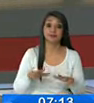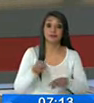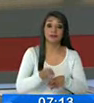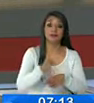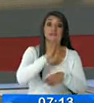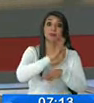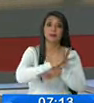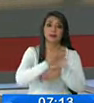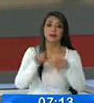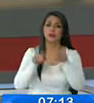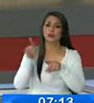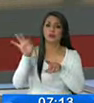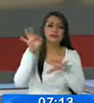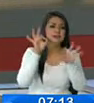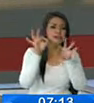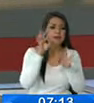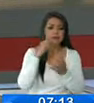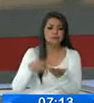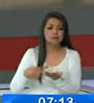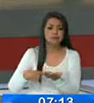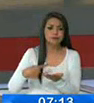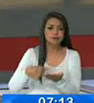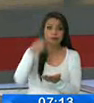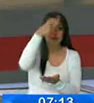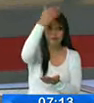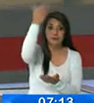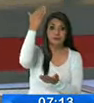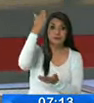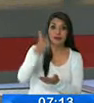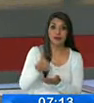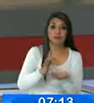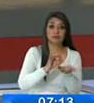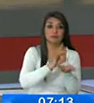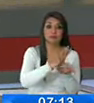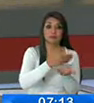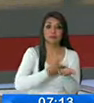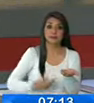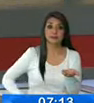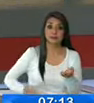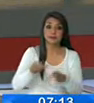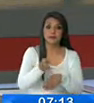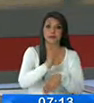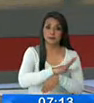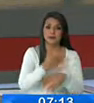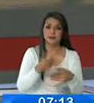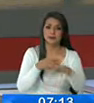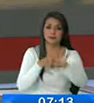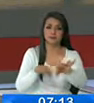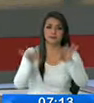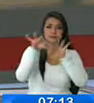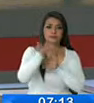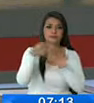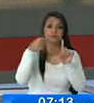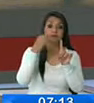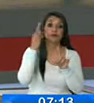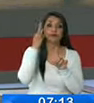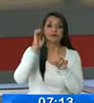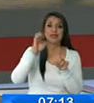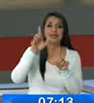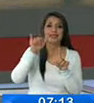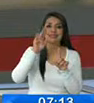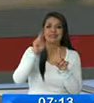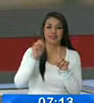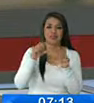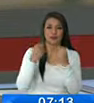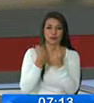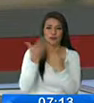Asamblea Nacional en busca del reemplazo de Pepe Serrano, que fue destituido como titular del Poder Legislativo. Elizabeth Cabezas, del